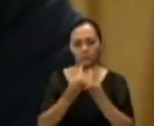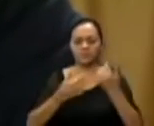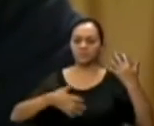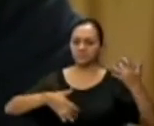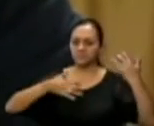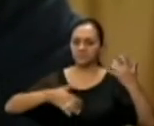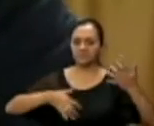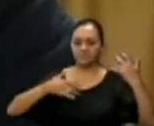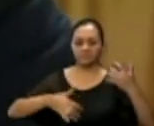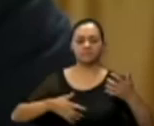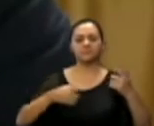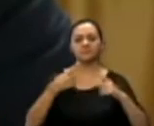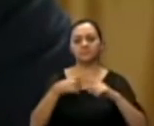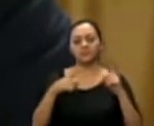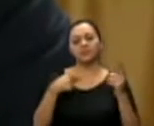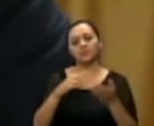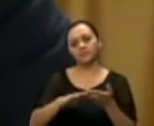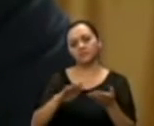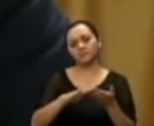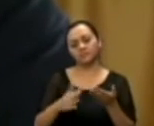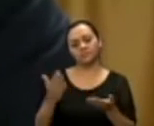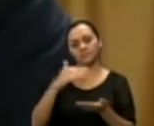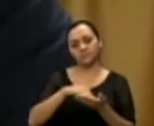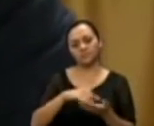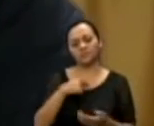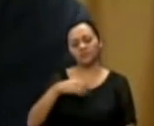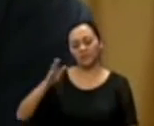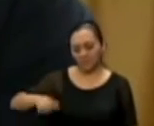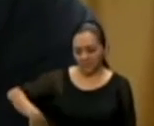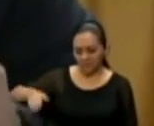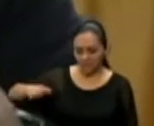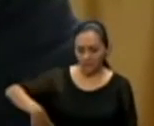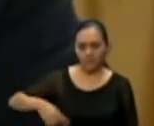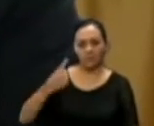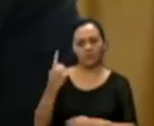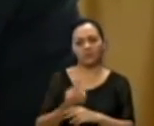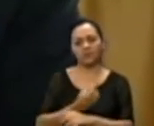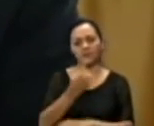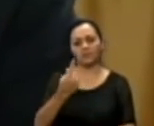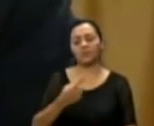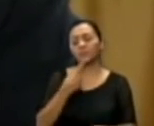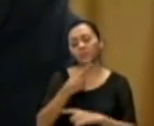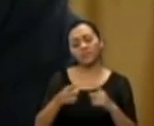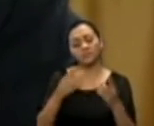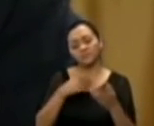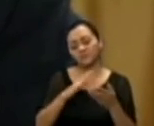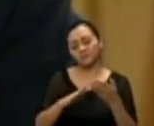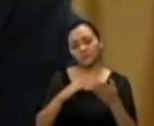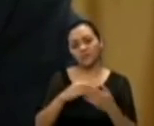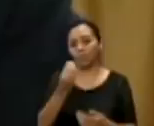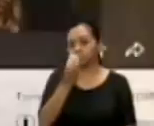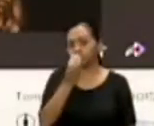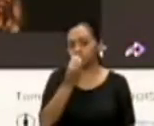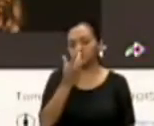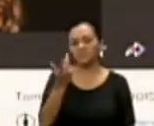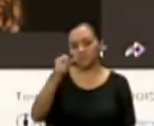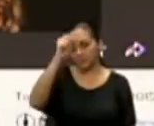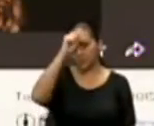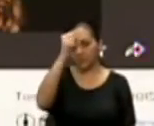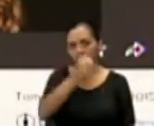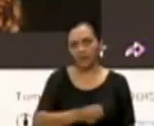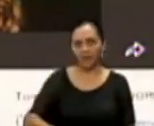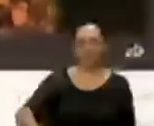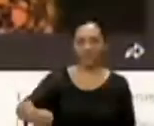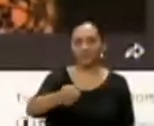etcétera pido nuevamente disculpas que les de 50 minutos atrasados además la comida riquísima no la fritada llama